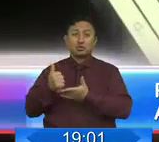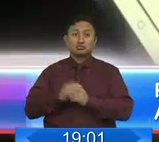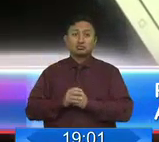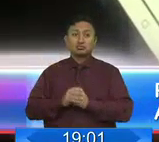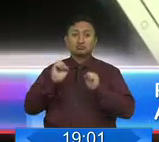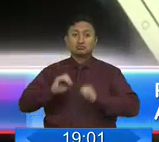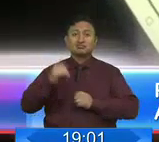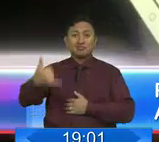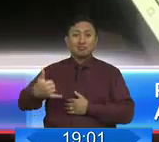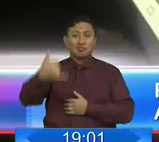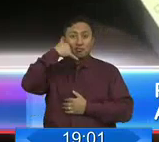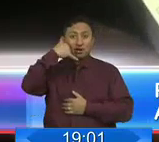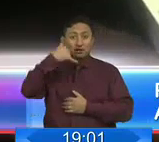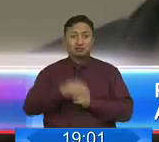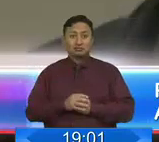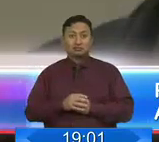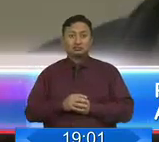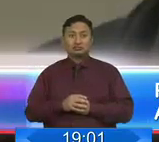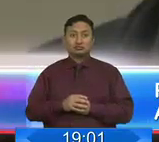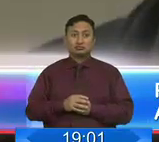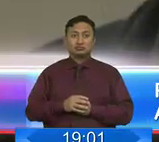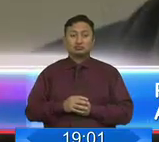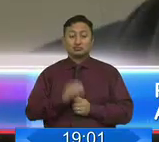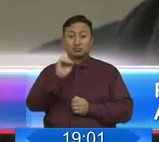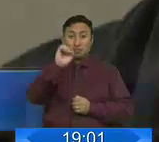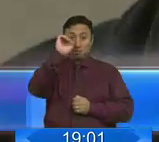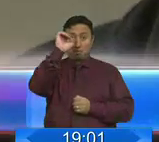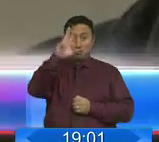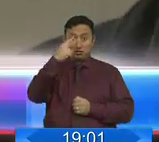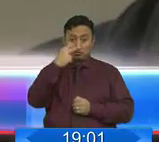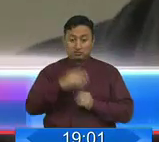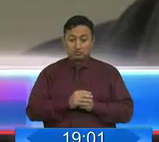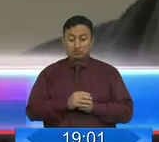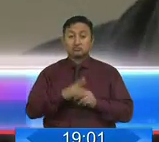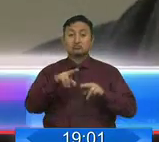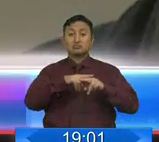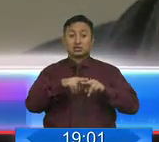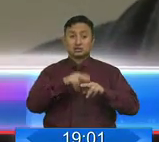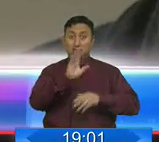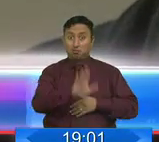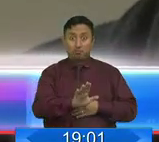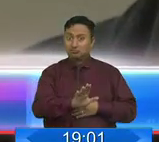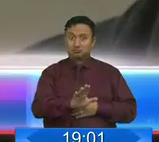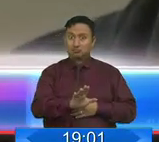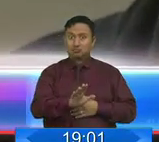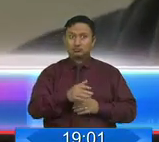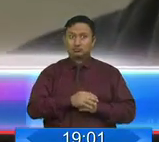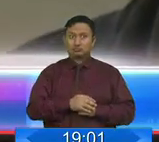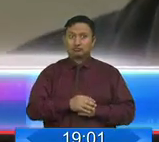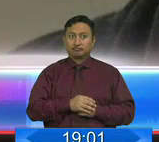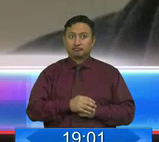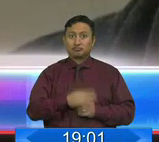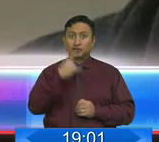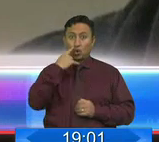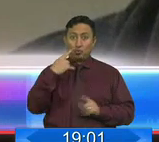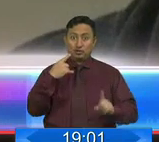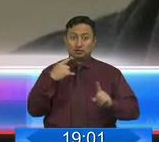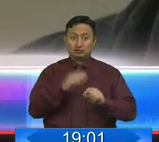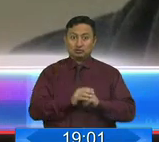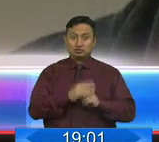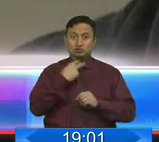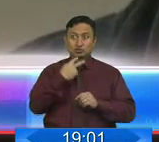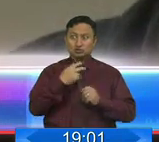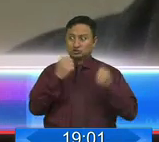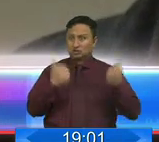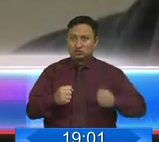esa llamada la que la ayudó. En el video se ve que el taxista no le quiere parar y ella, o sea, con una voz ya